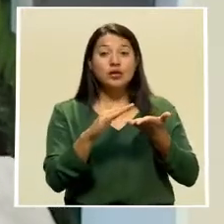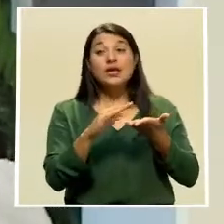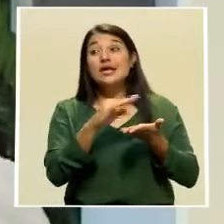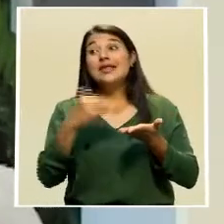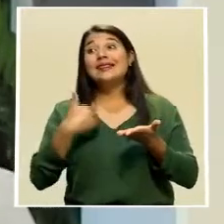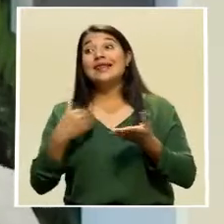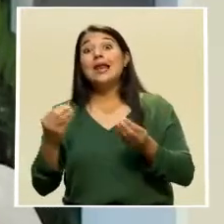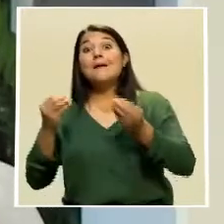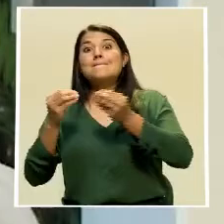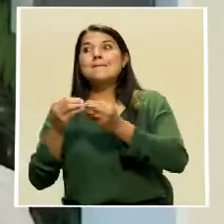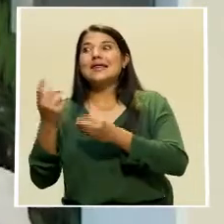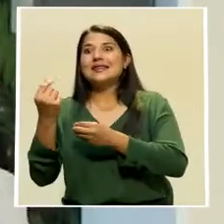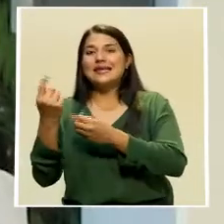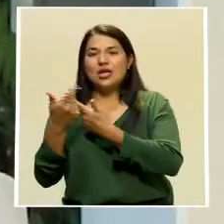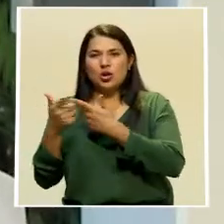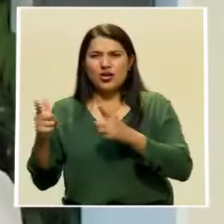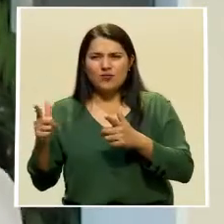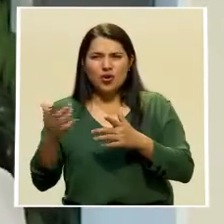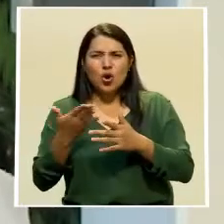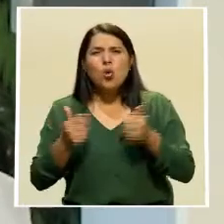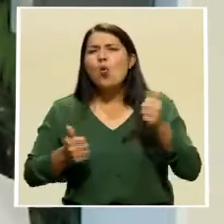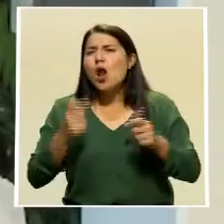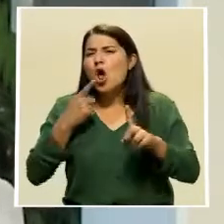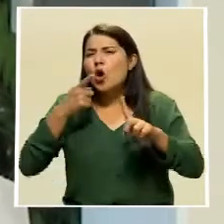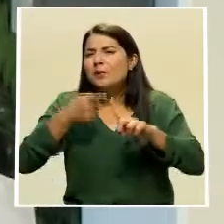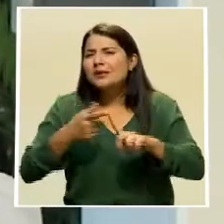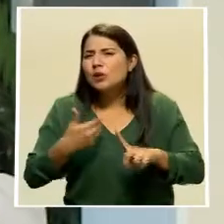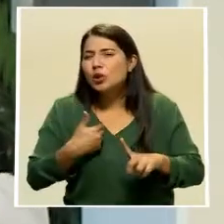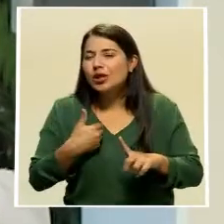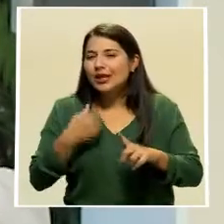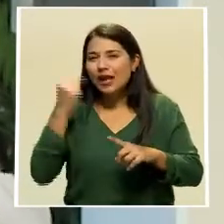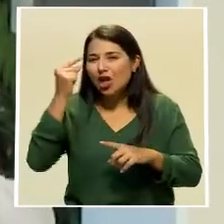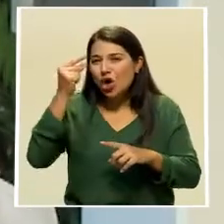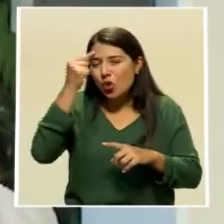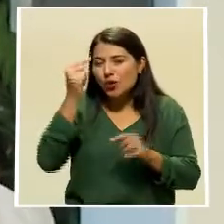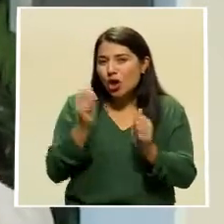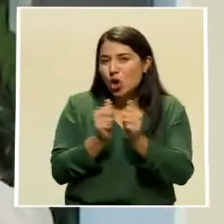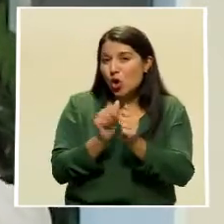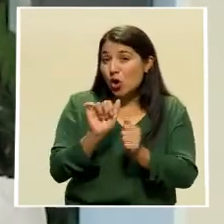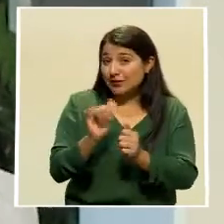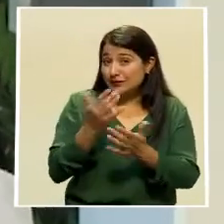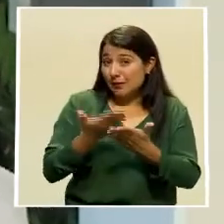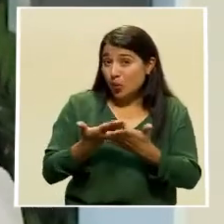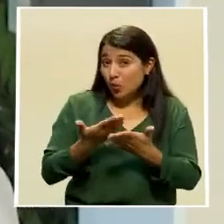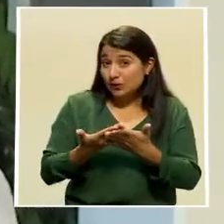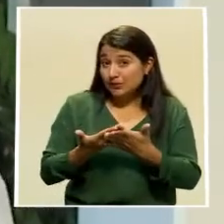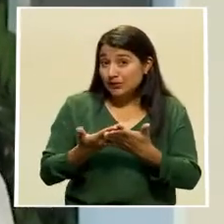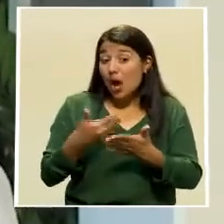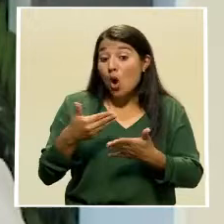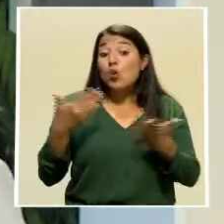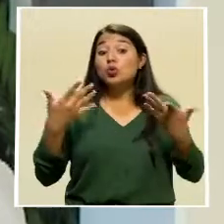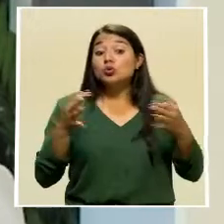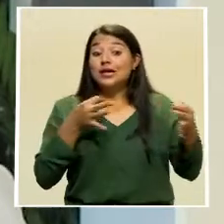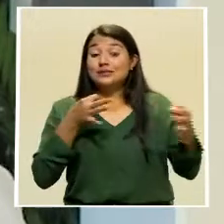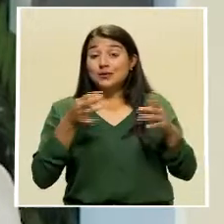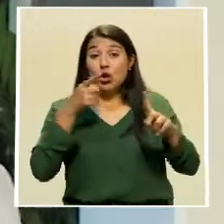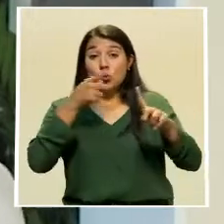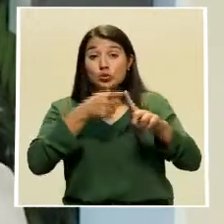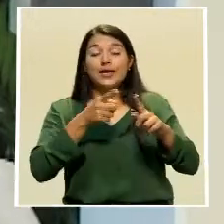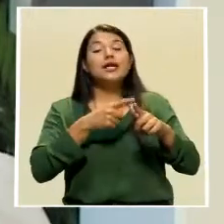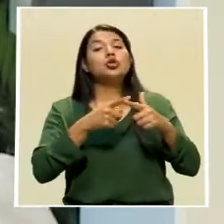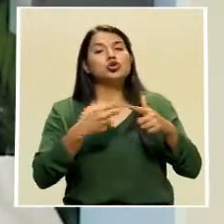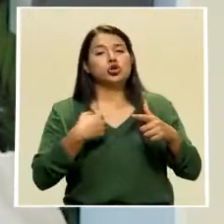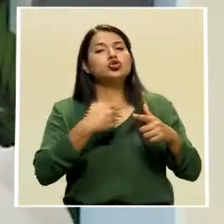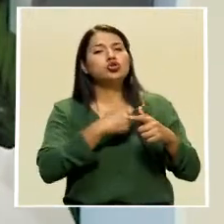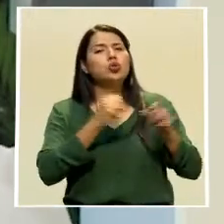que es lo que quiere lograr como metas de estabilización financiera. A partir de eso, podemos analizar si esas